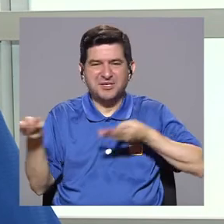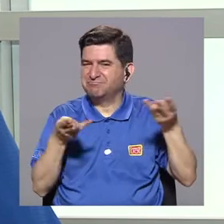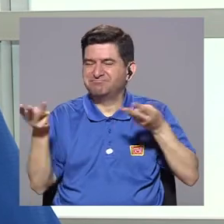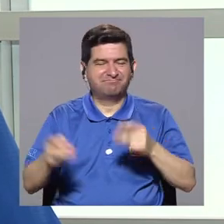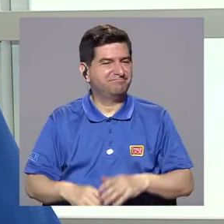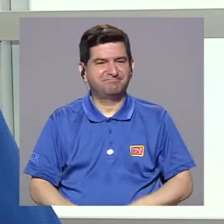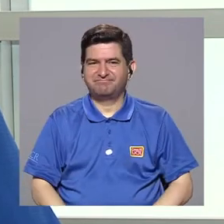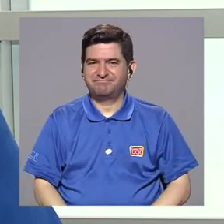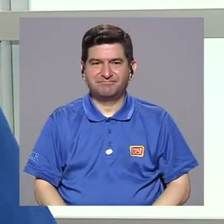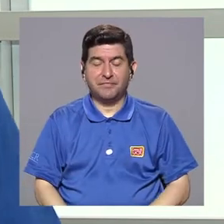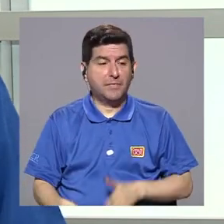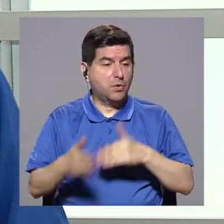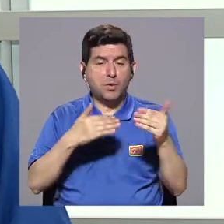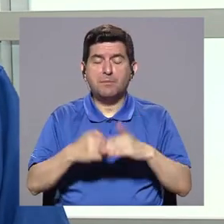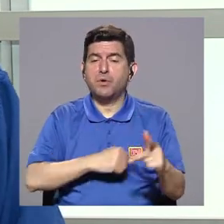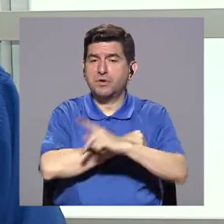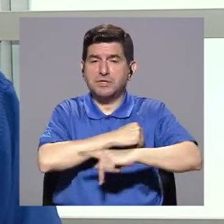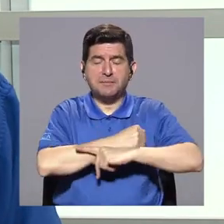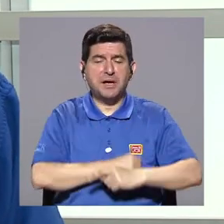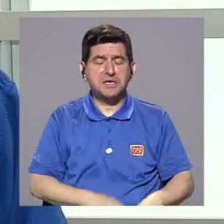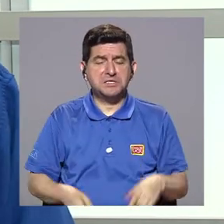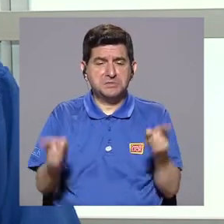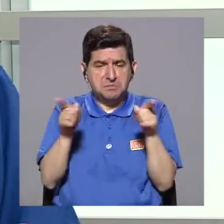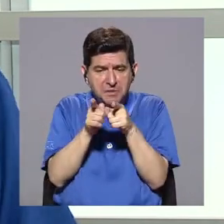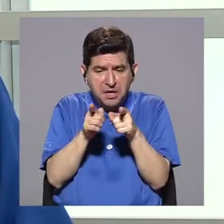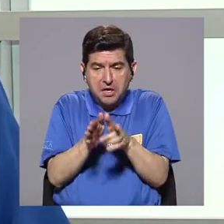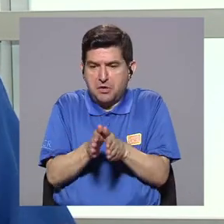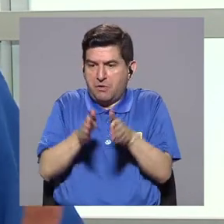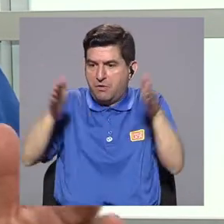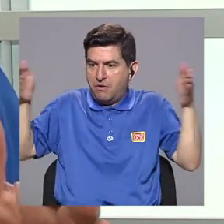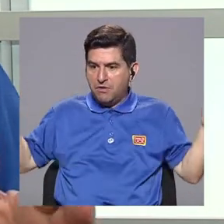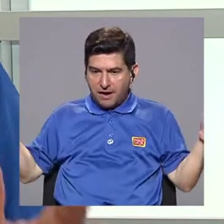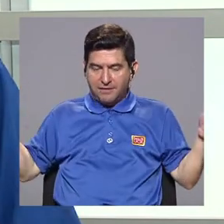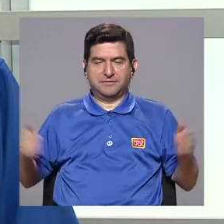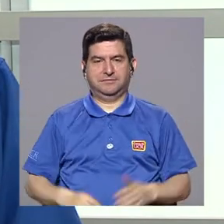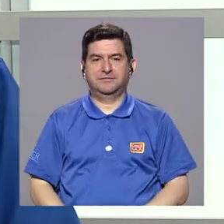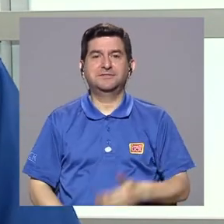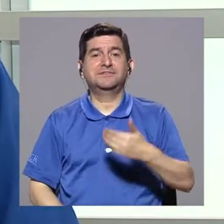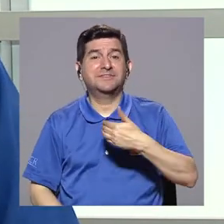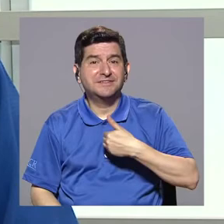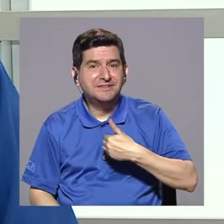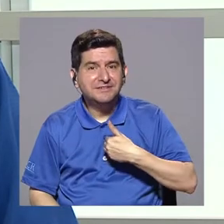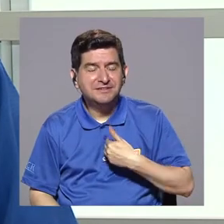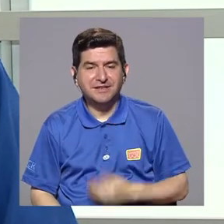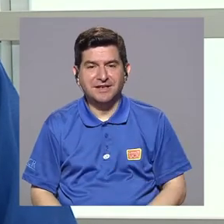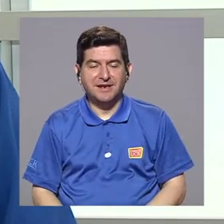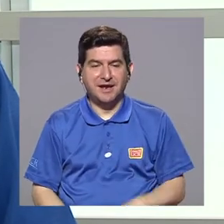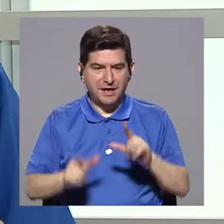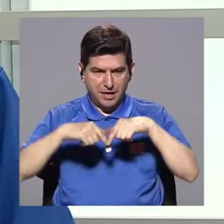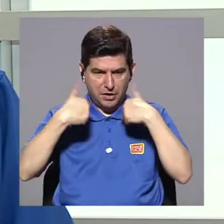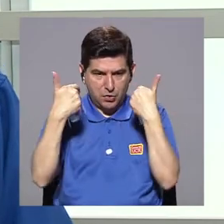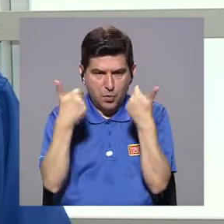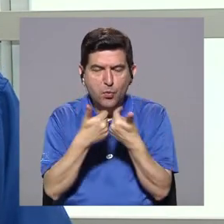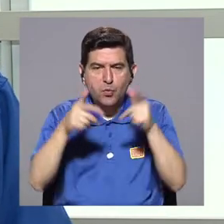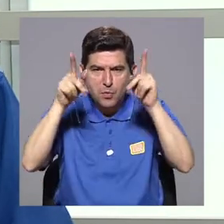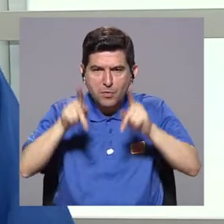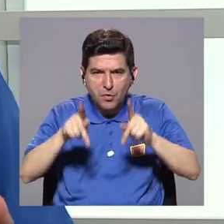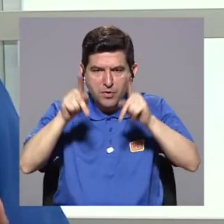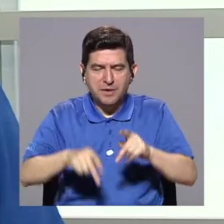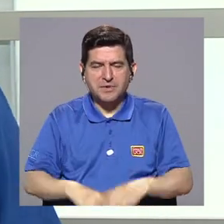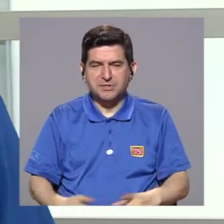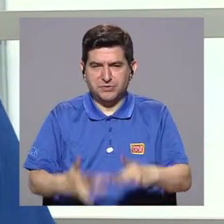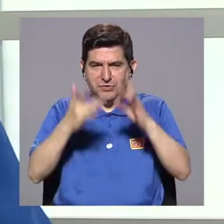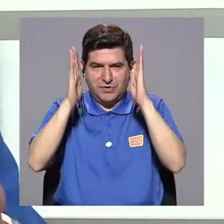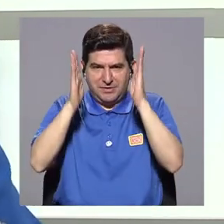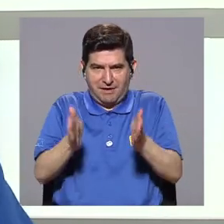servir para este mercado. O sea, y sea el país pequeño o el país grande, pero tiene en una masa crítica